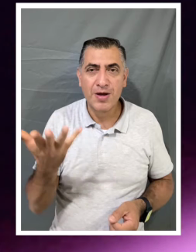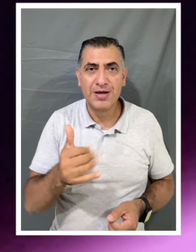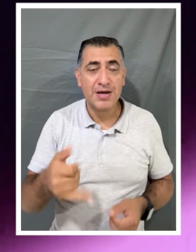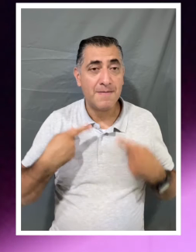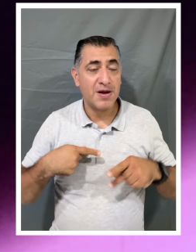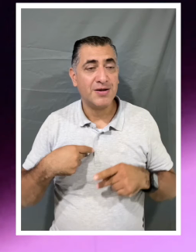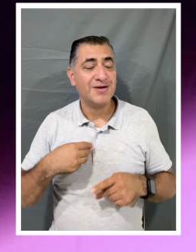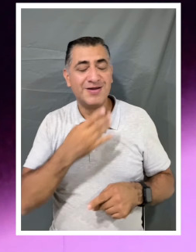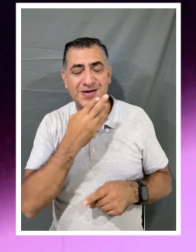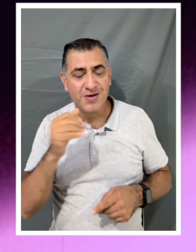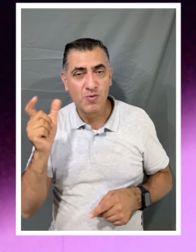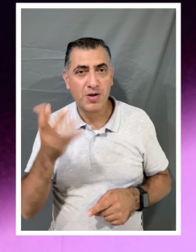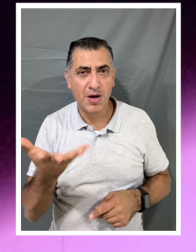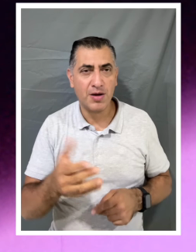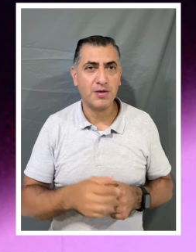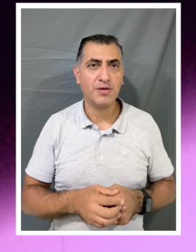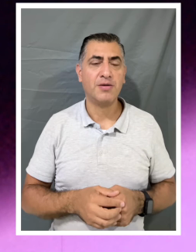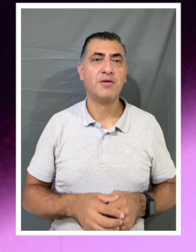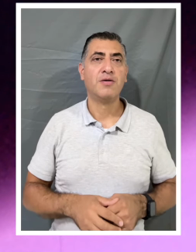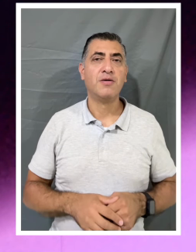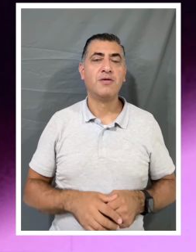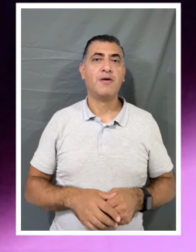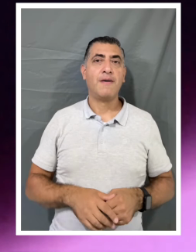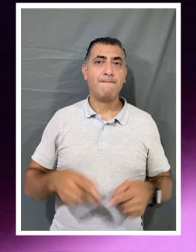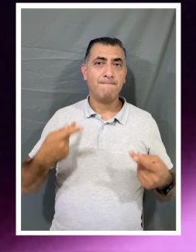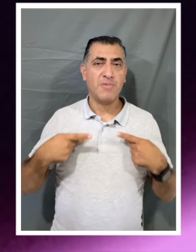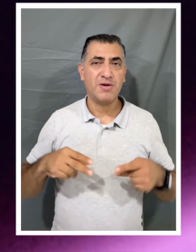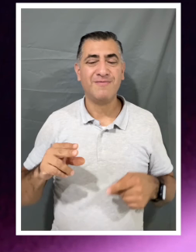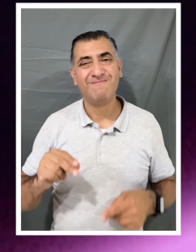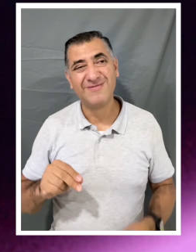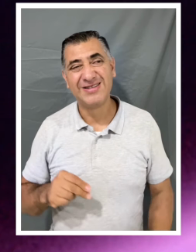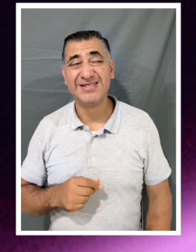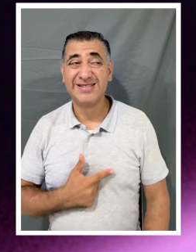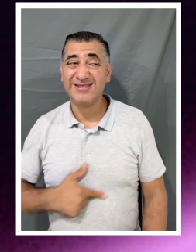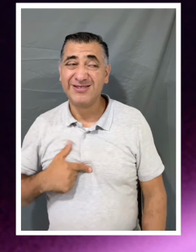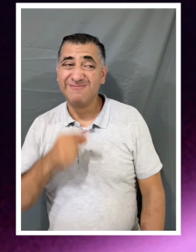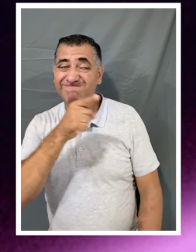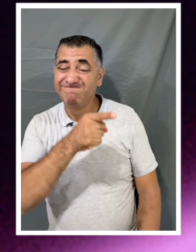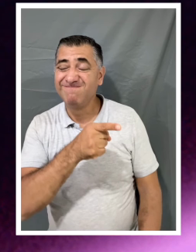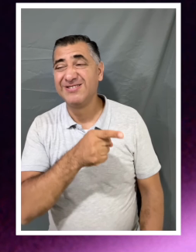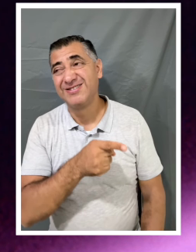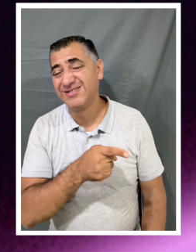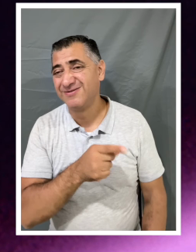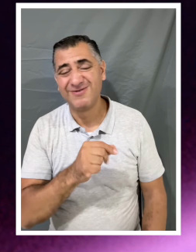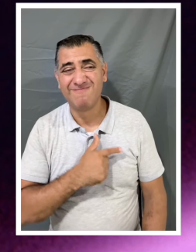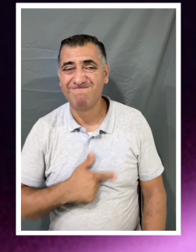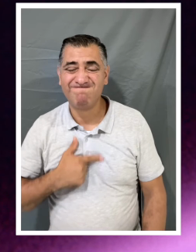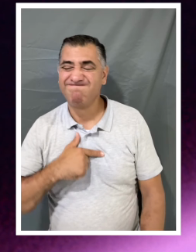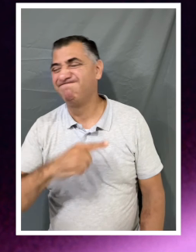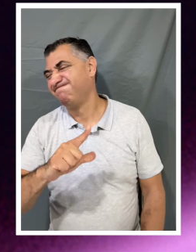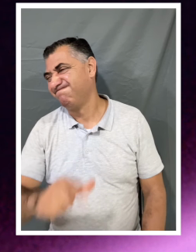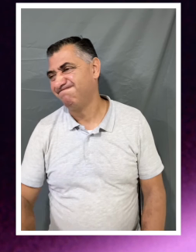disfruta cuando lo haces también quien no tiene el don es va a predicar ese y ni te gustan los